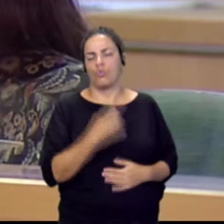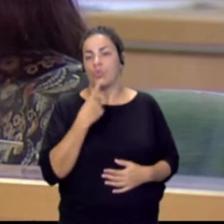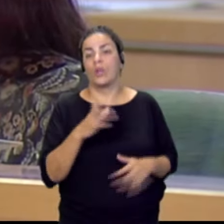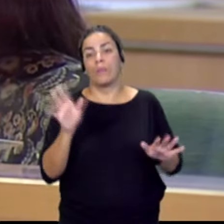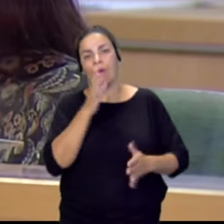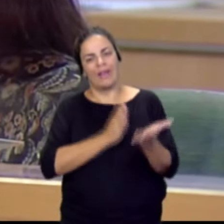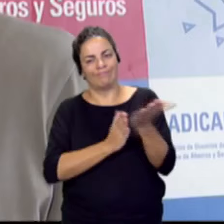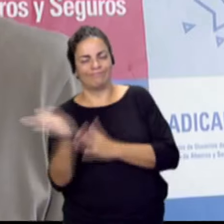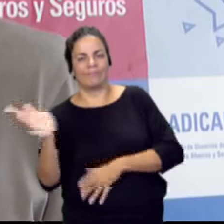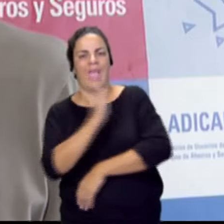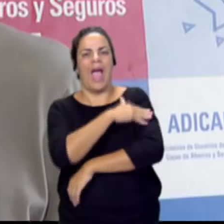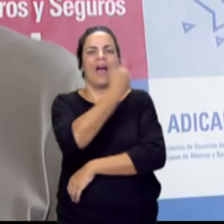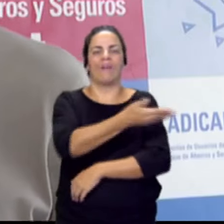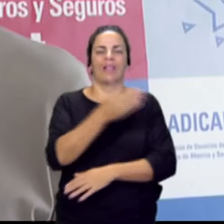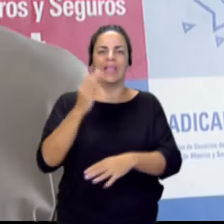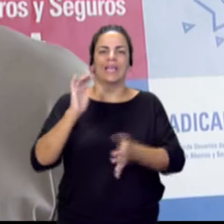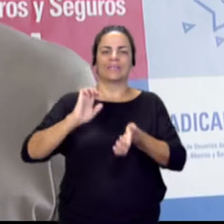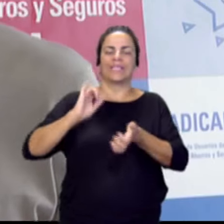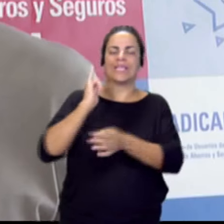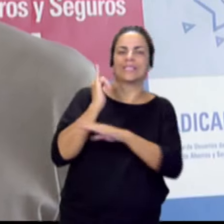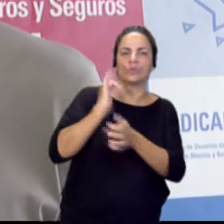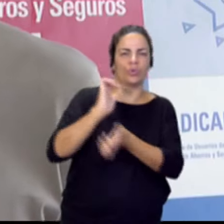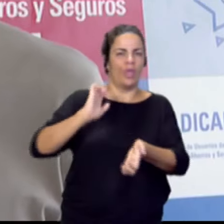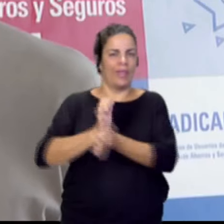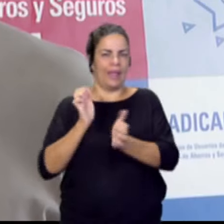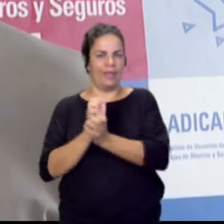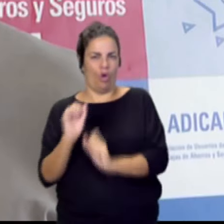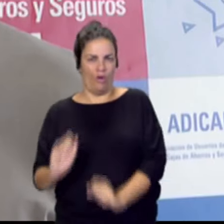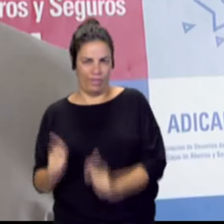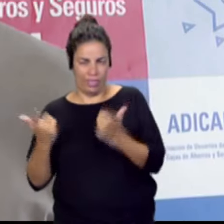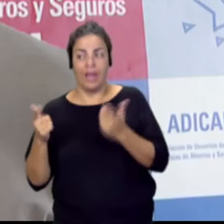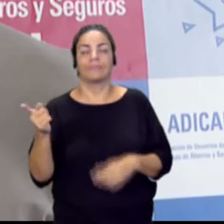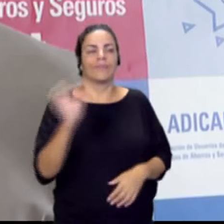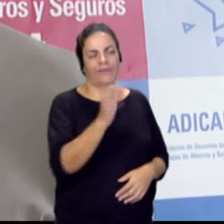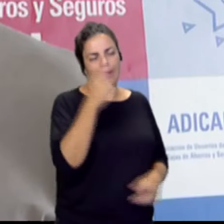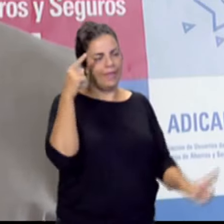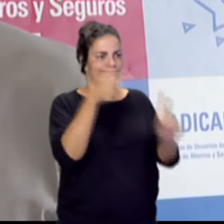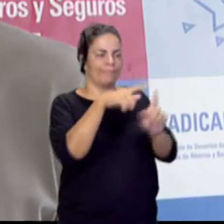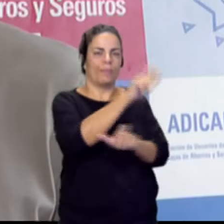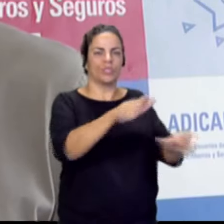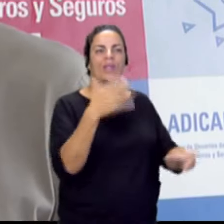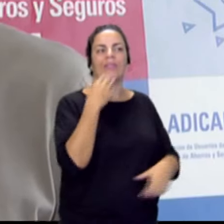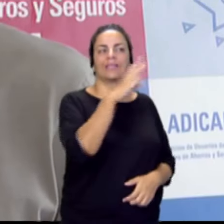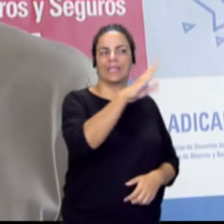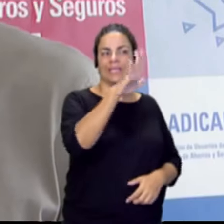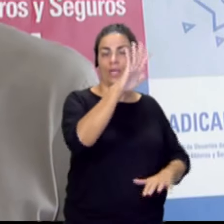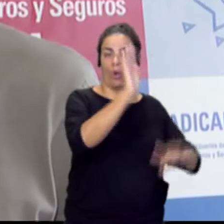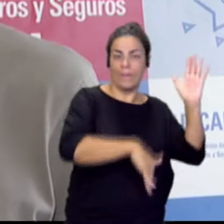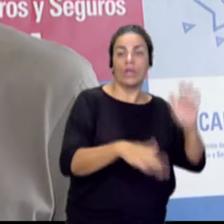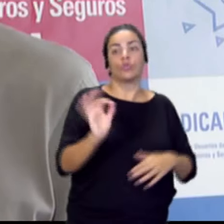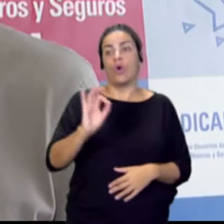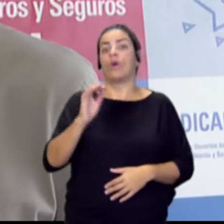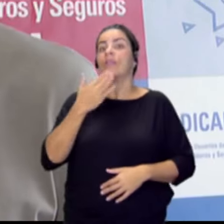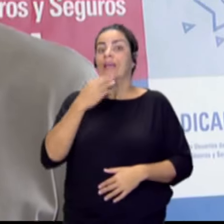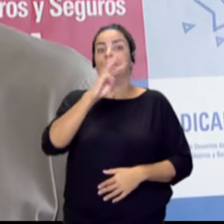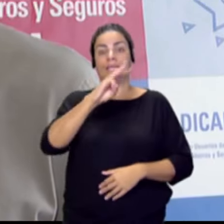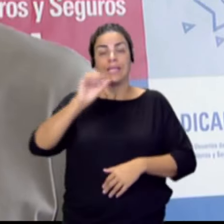Crédito Oficial. Es verdad que va destinado a menores de 35 años o mayores de 35 años, pero que